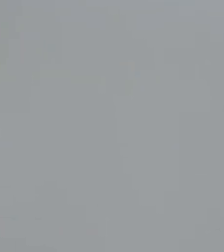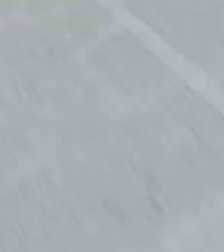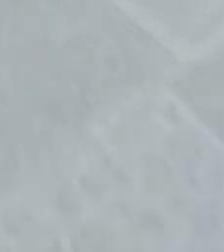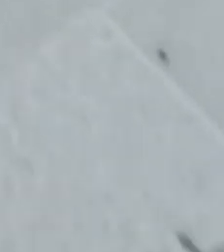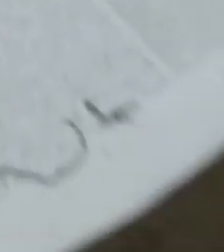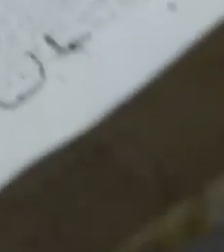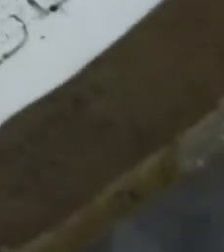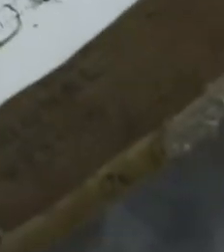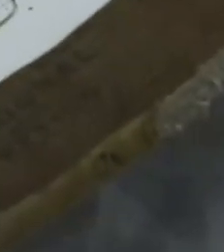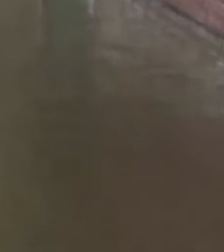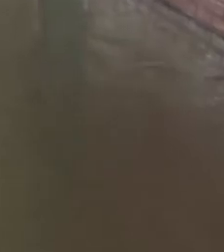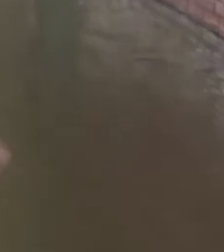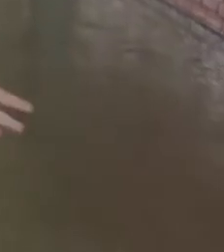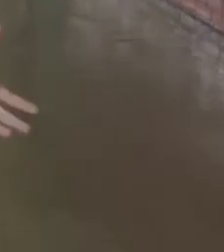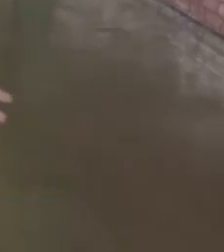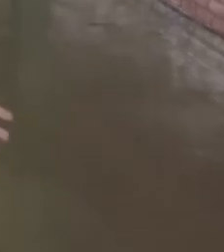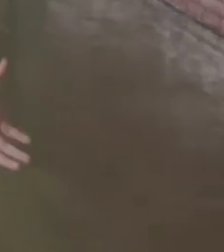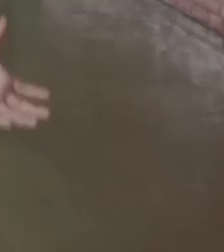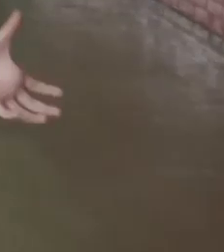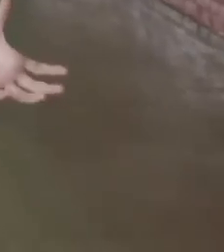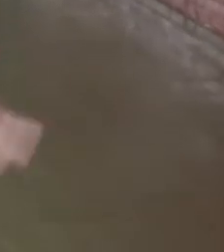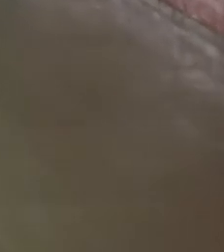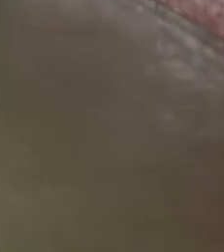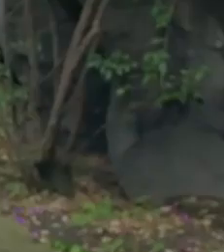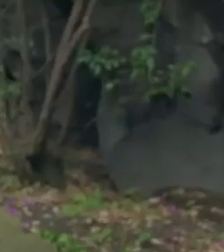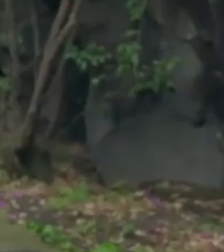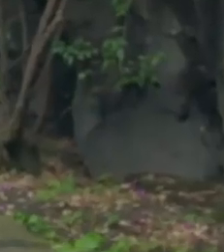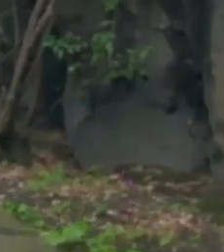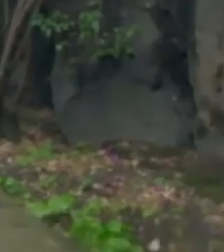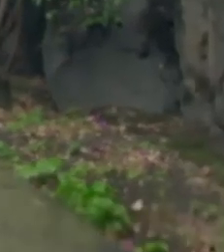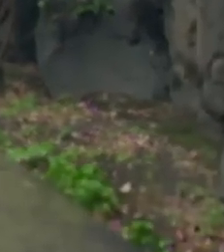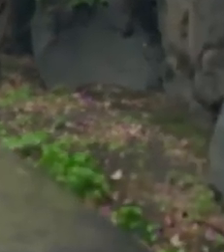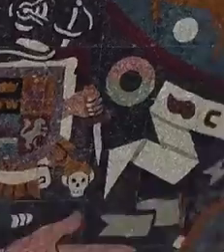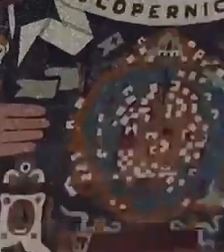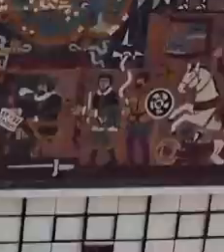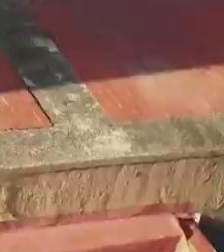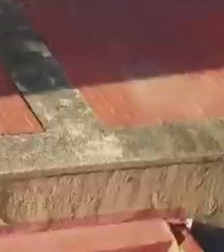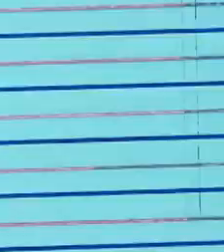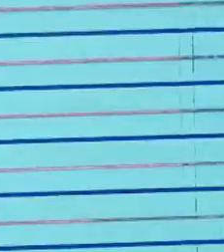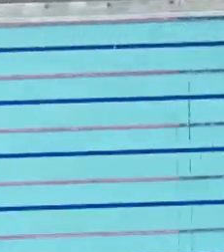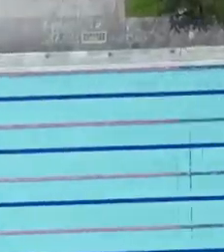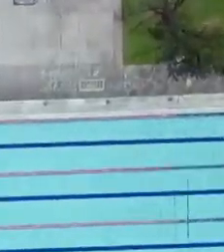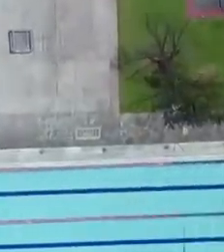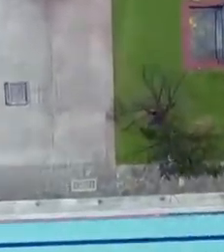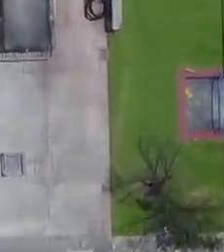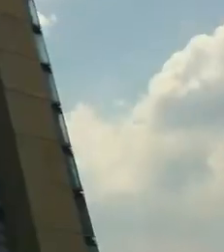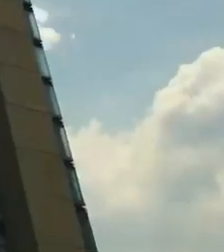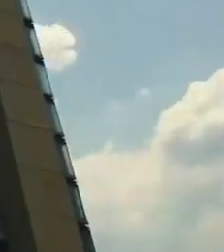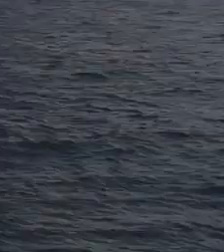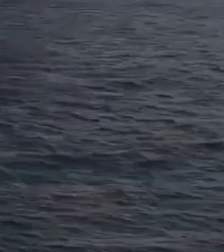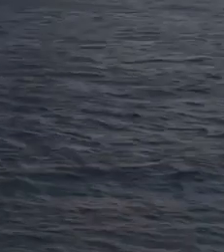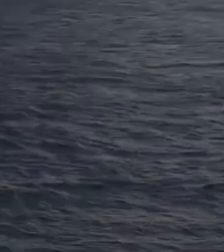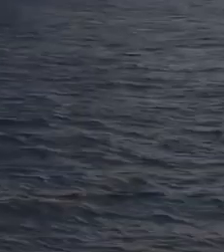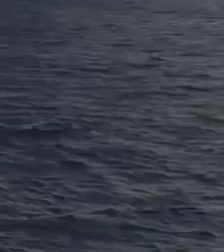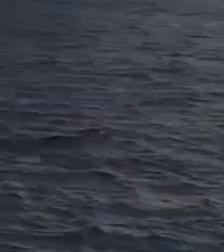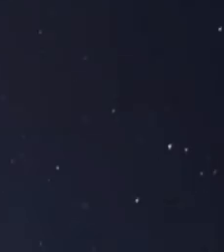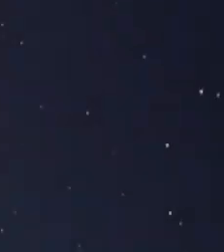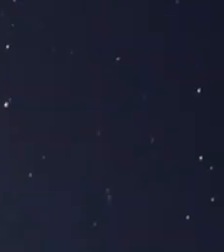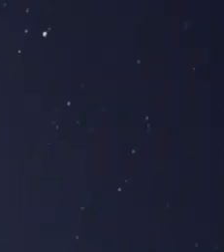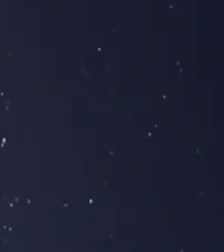hemerográfica de la nación el lunar juntos somos más forjamos el mañana nuestro momento es ahora